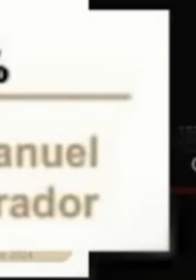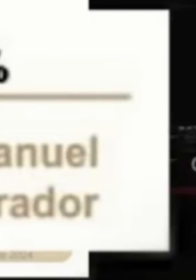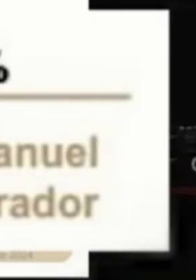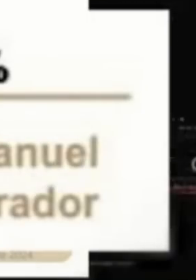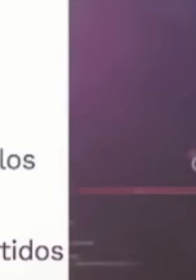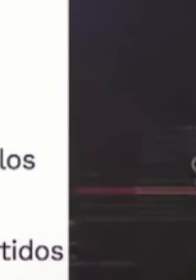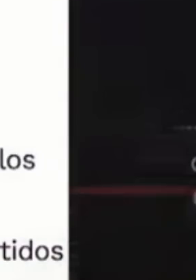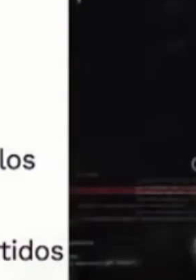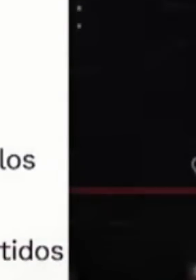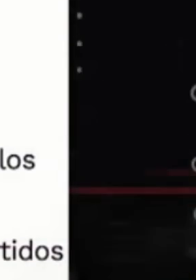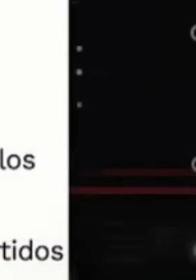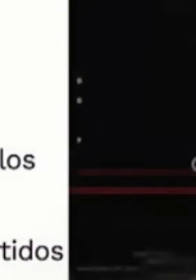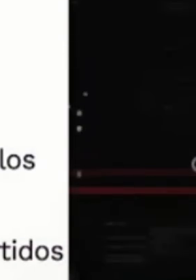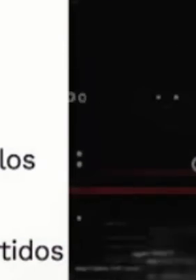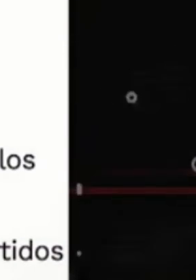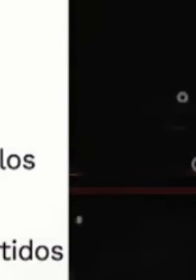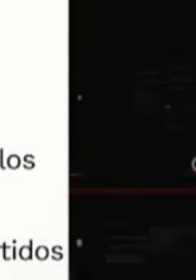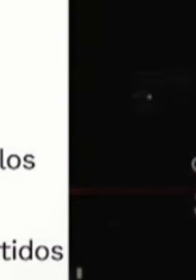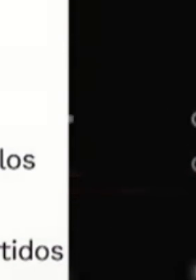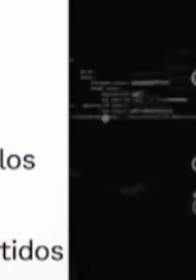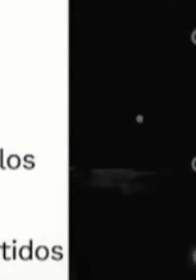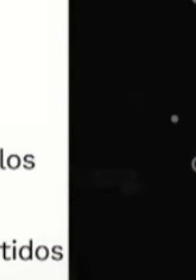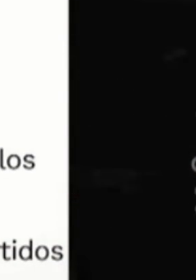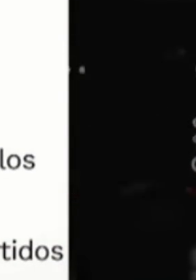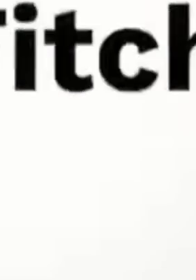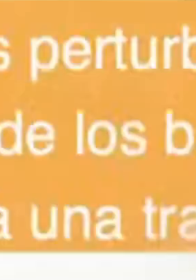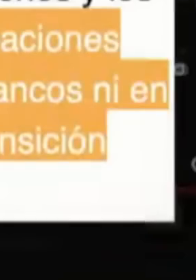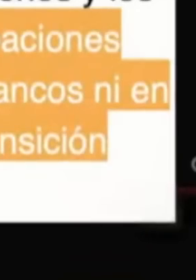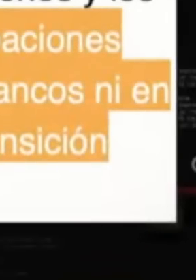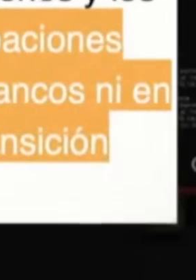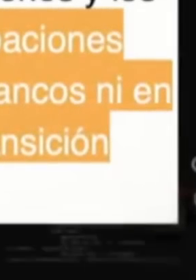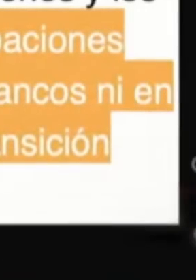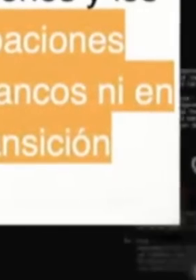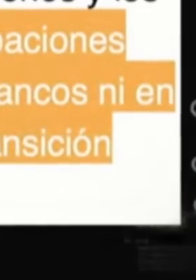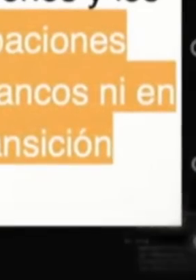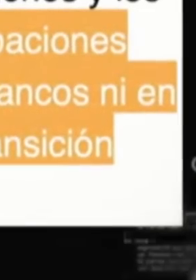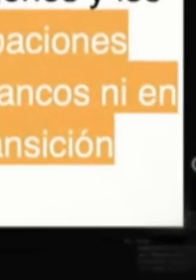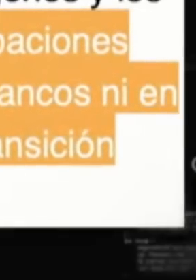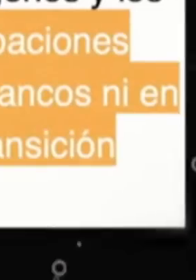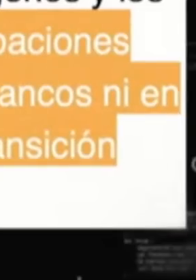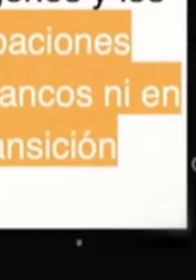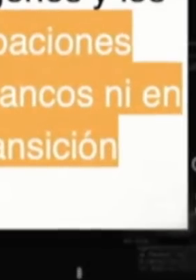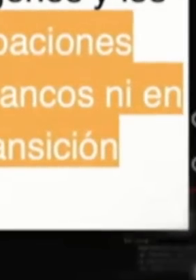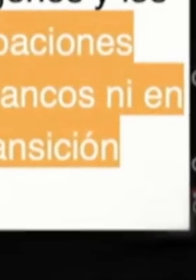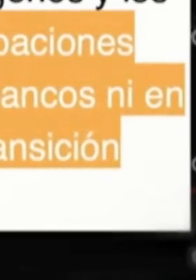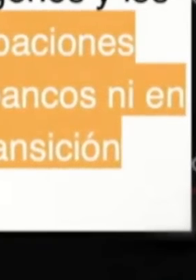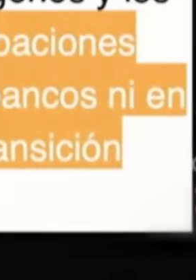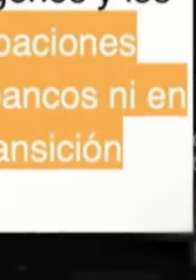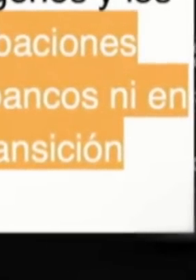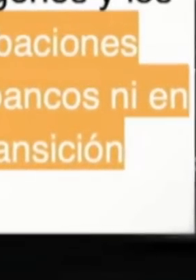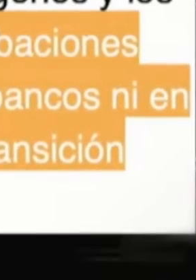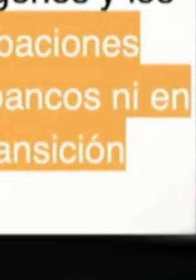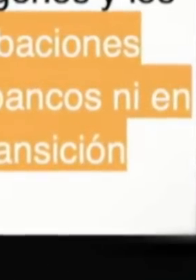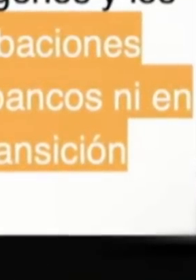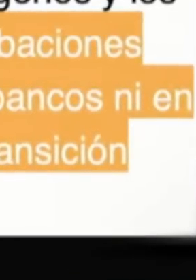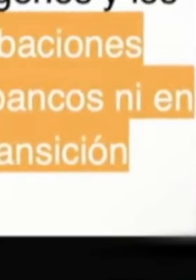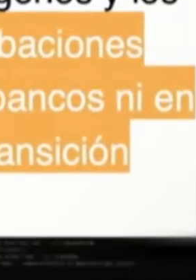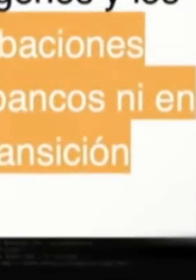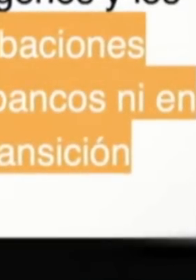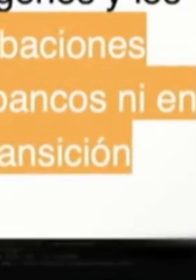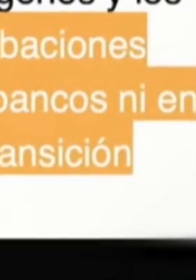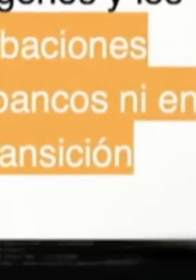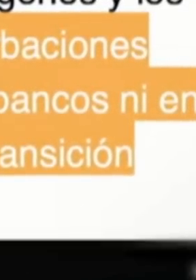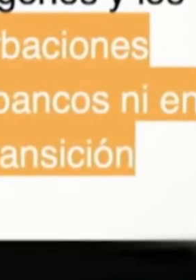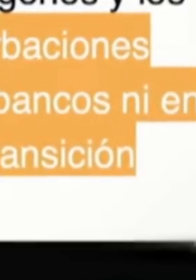estaba incendiado por la inseguridad. El pueblo no se tragó el cuento. Votó para darle el plan C a